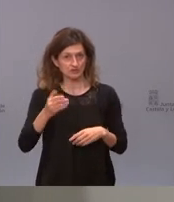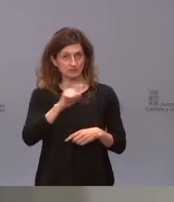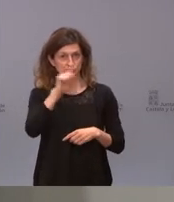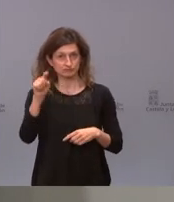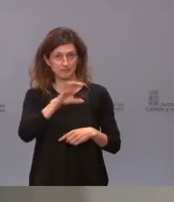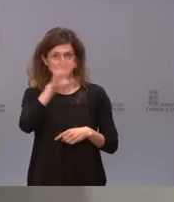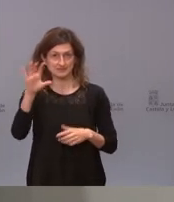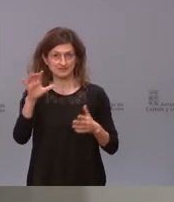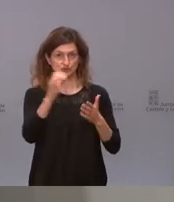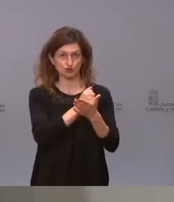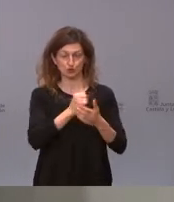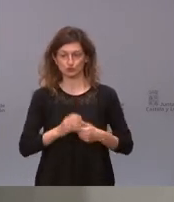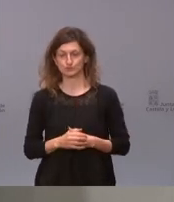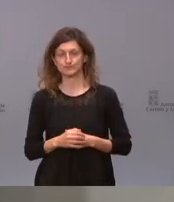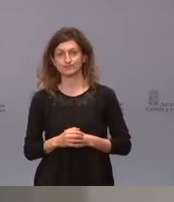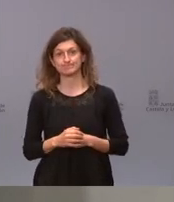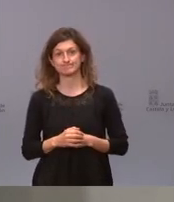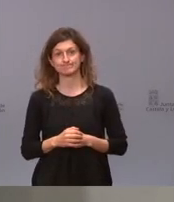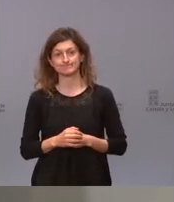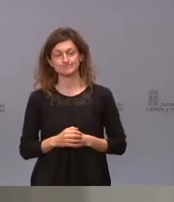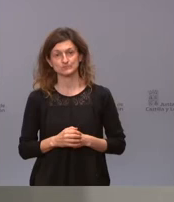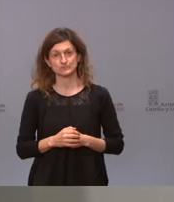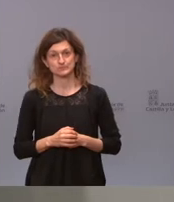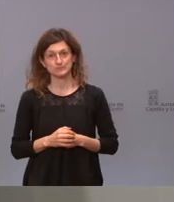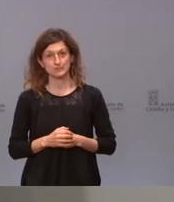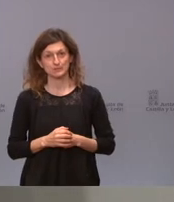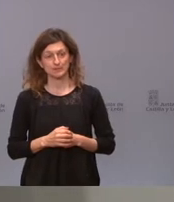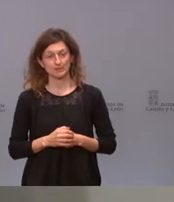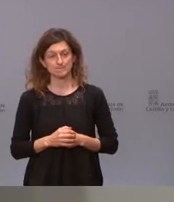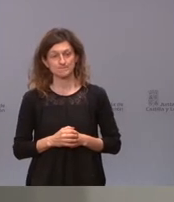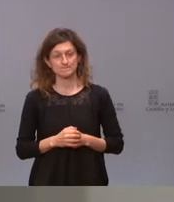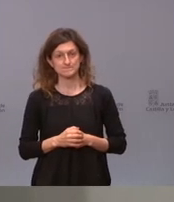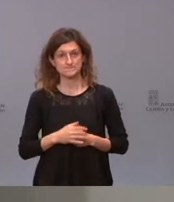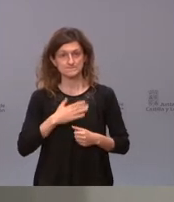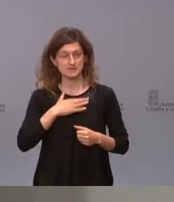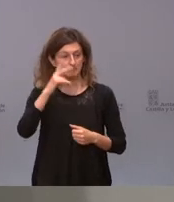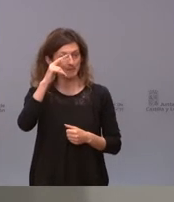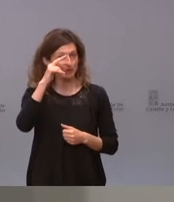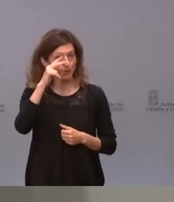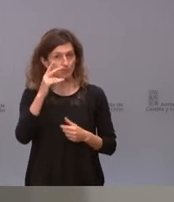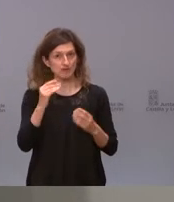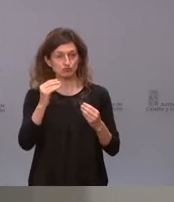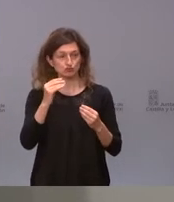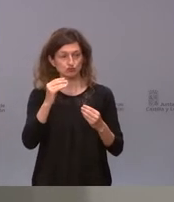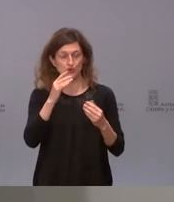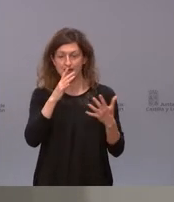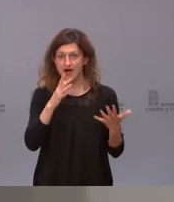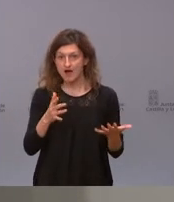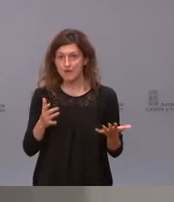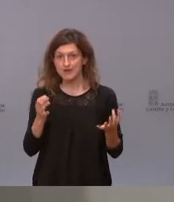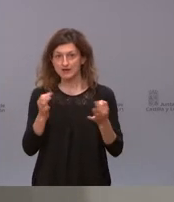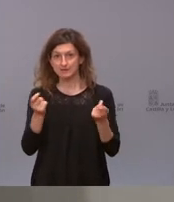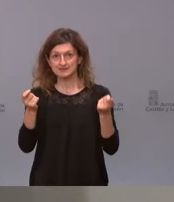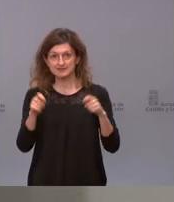países entonces a nosotros nos preocupa mucho el que el que puede pasar ahora mismo si se si se